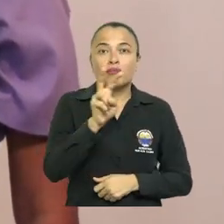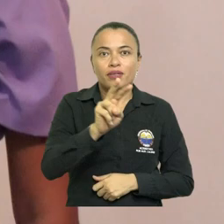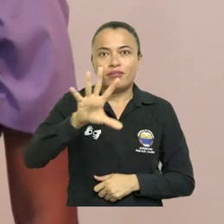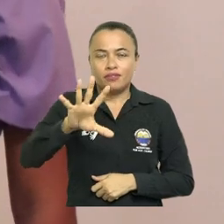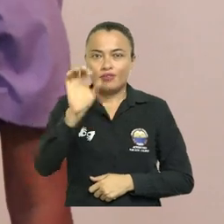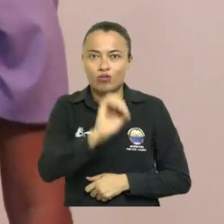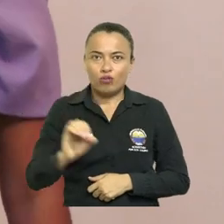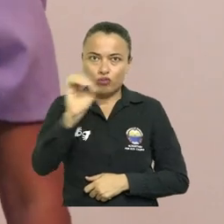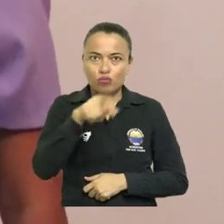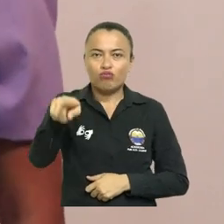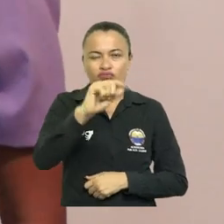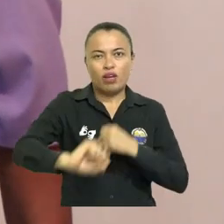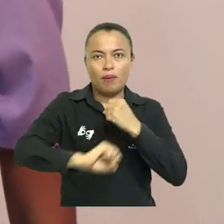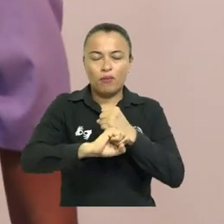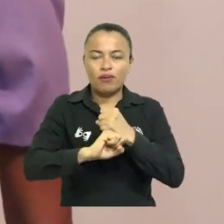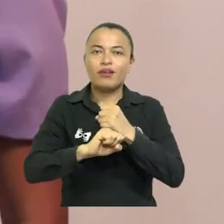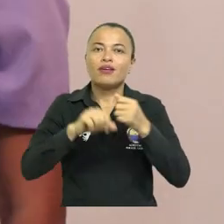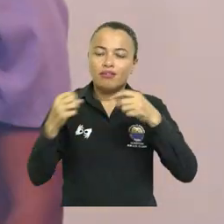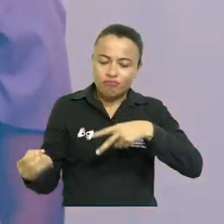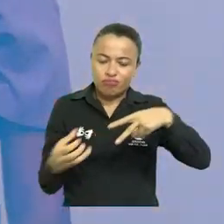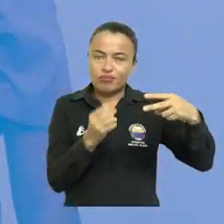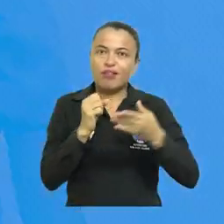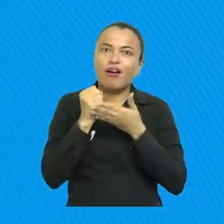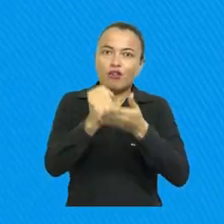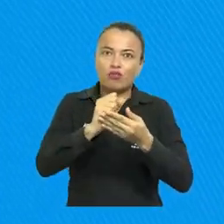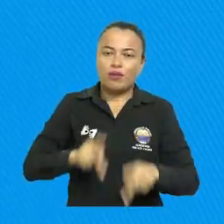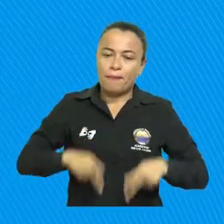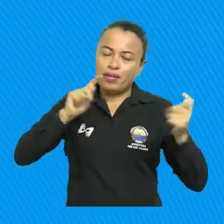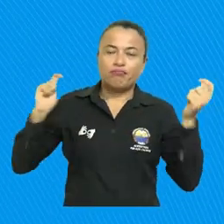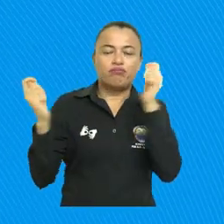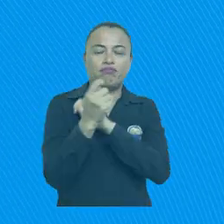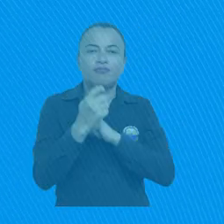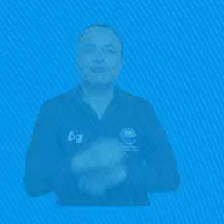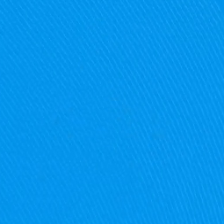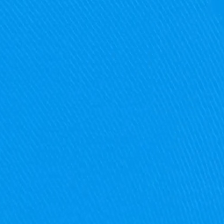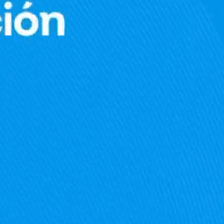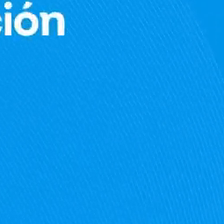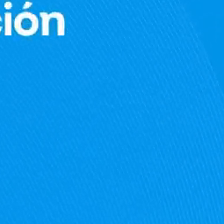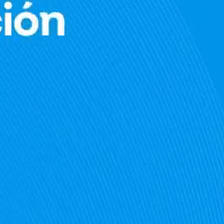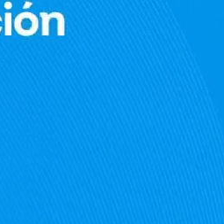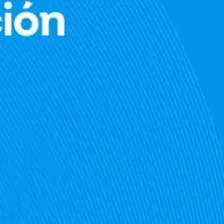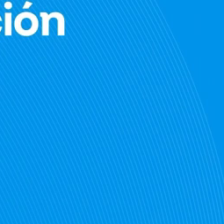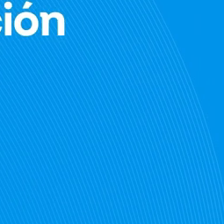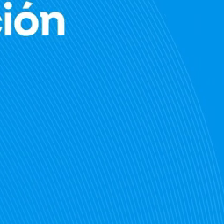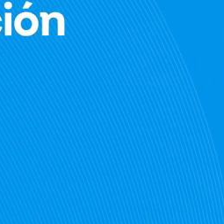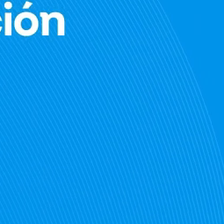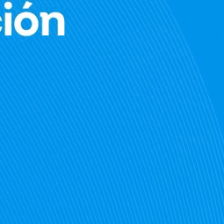la educación sigamos transformando vidas.